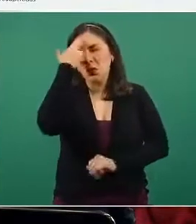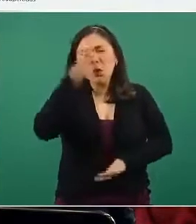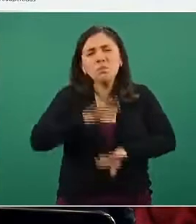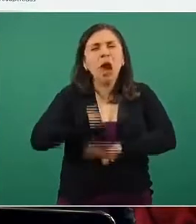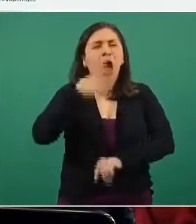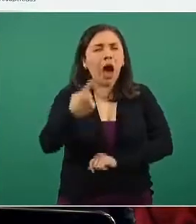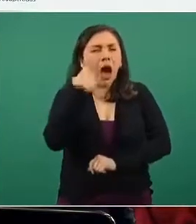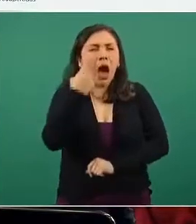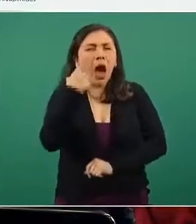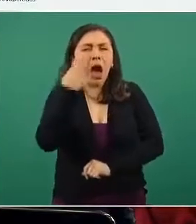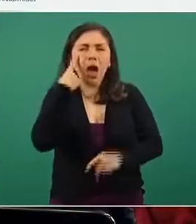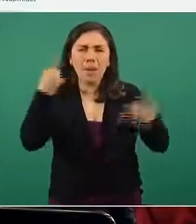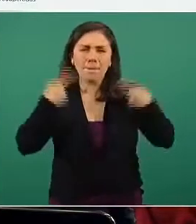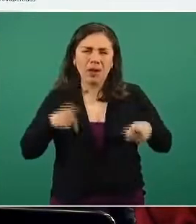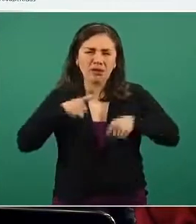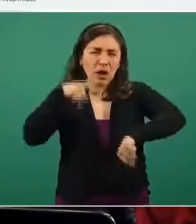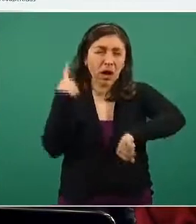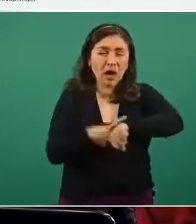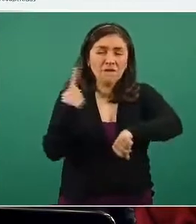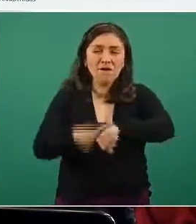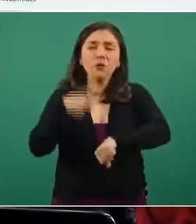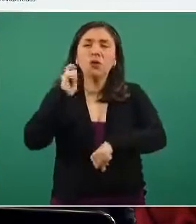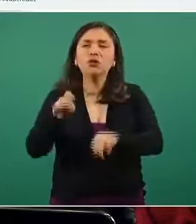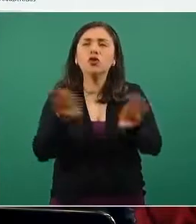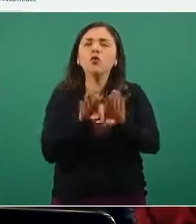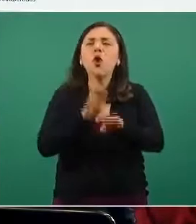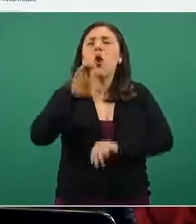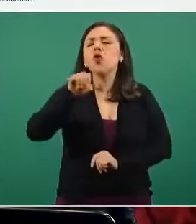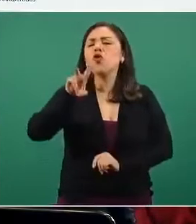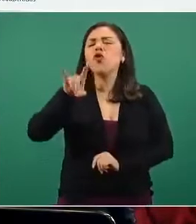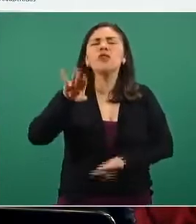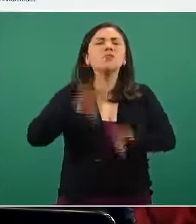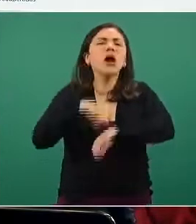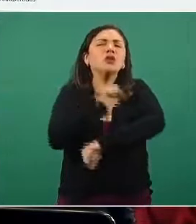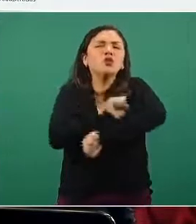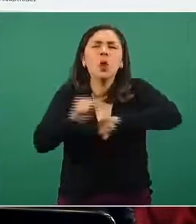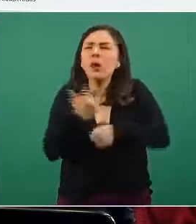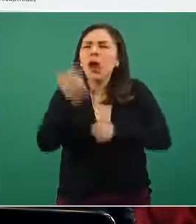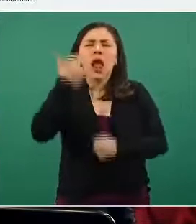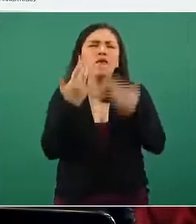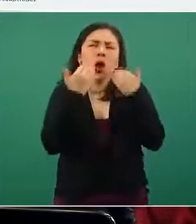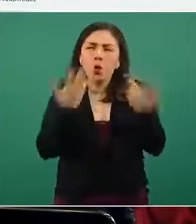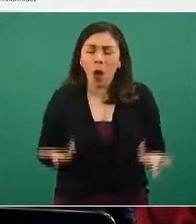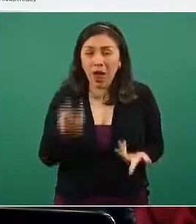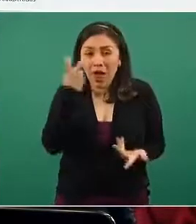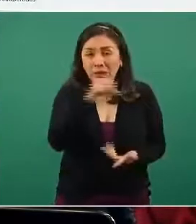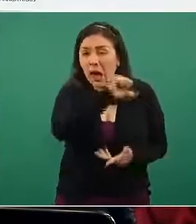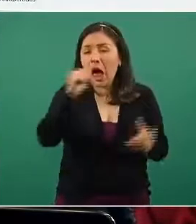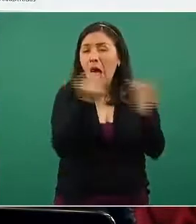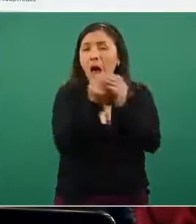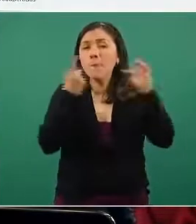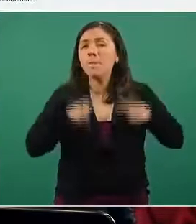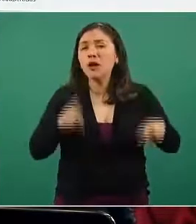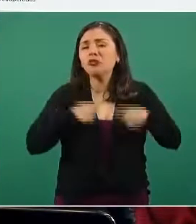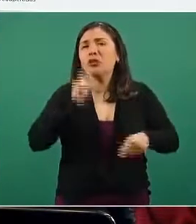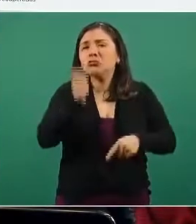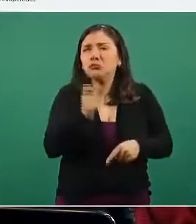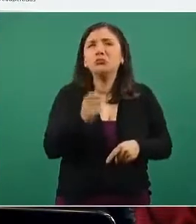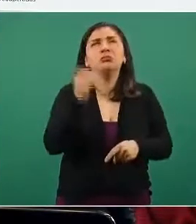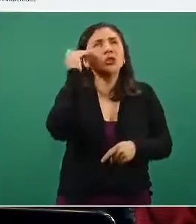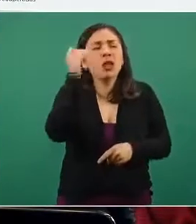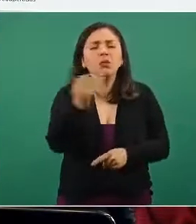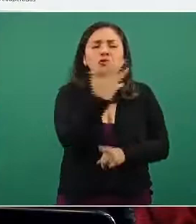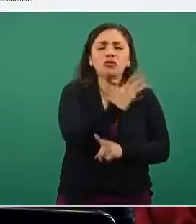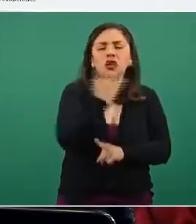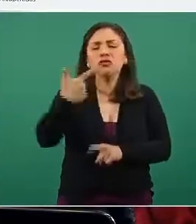casos produce lo que se conoce como COVID leve o COVID no grave y son personas que en el transcurso de entre 5 y